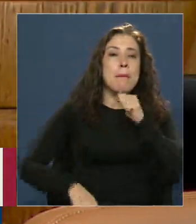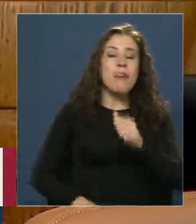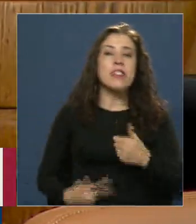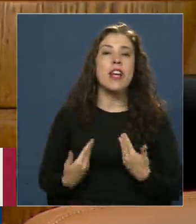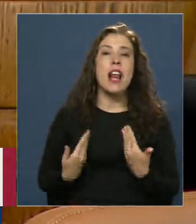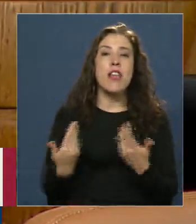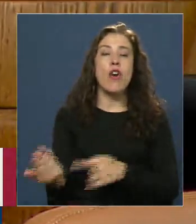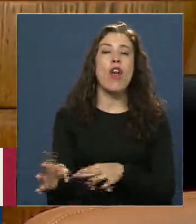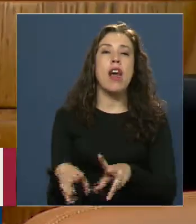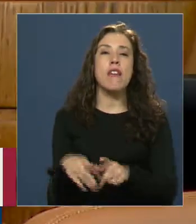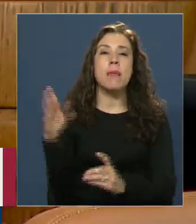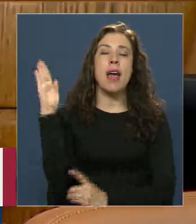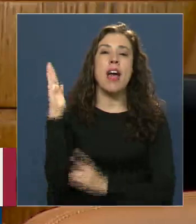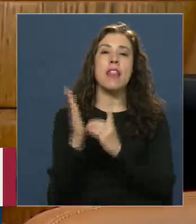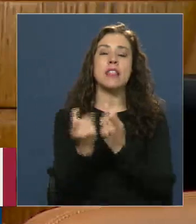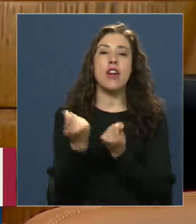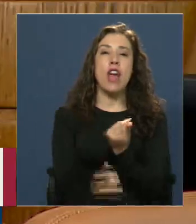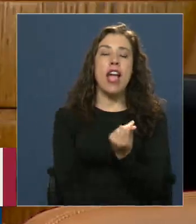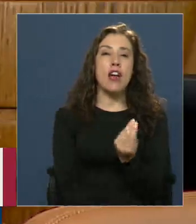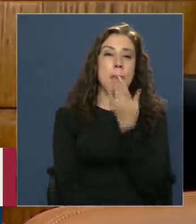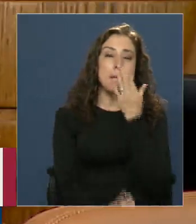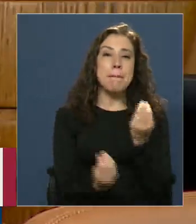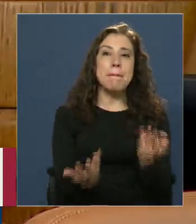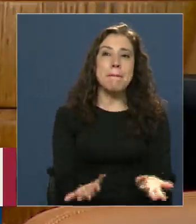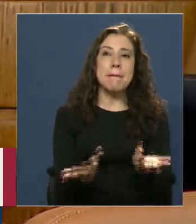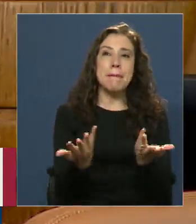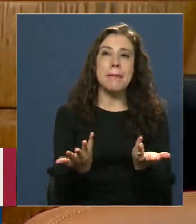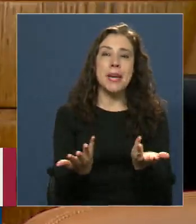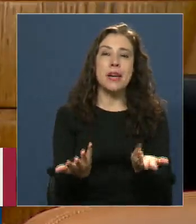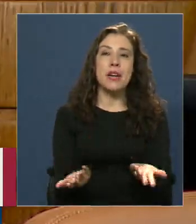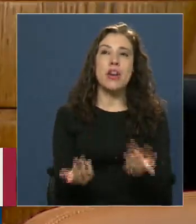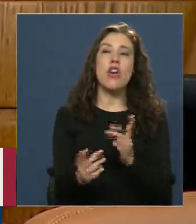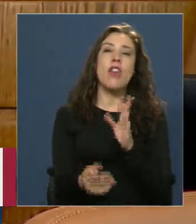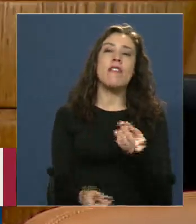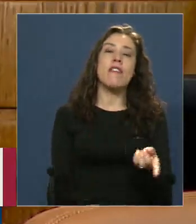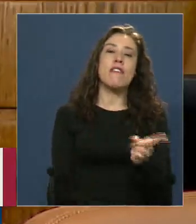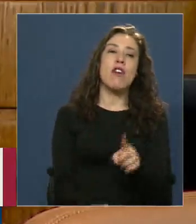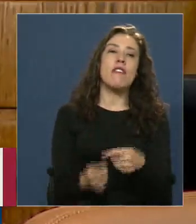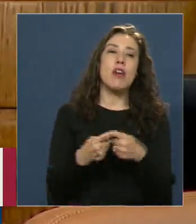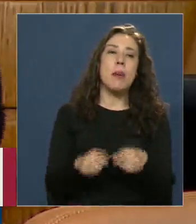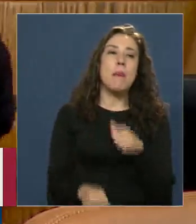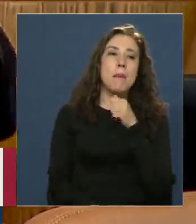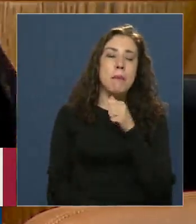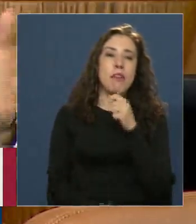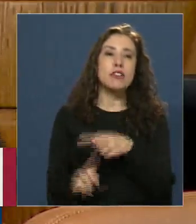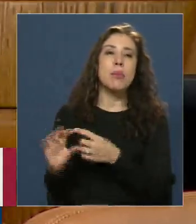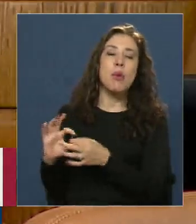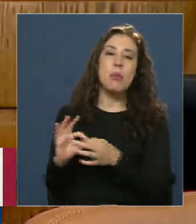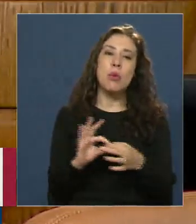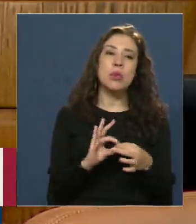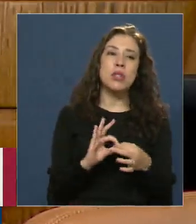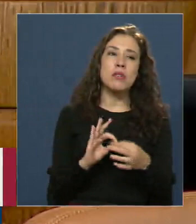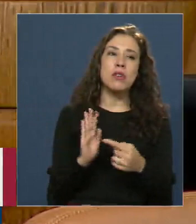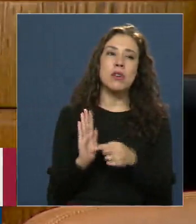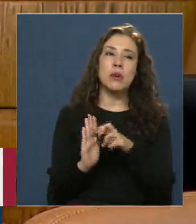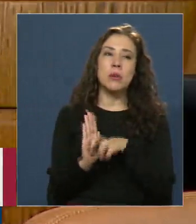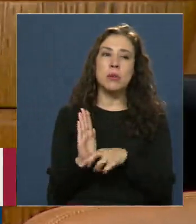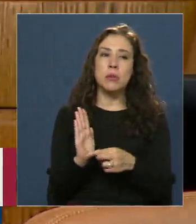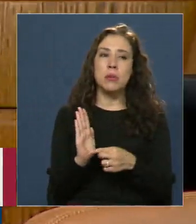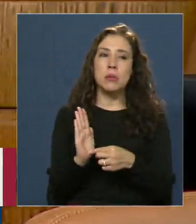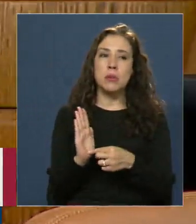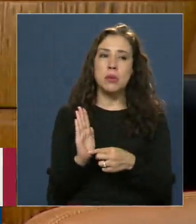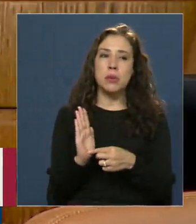a sus familias un desarrollo económico que bien se merecen y que no hay que volver a la pobreza producto de que este proyecto no